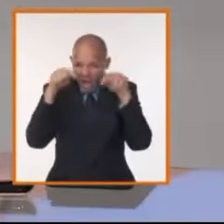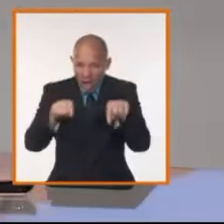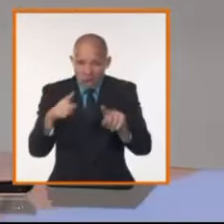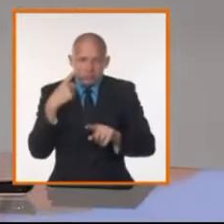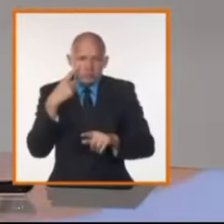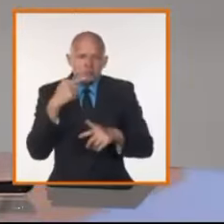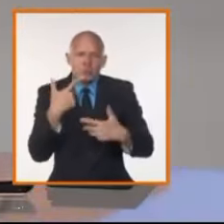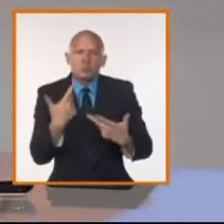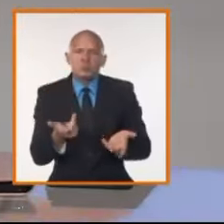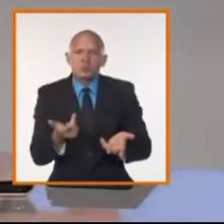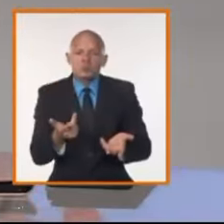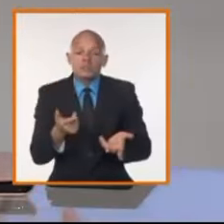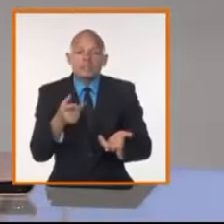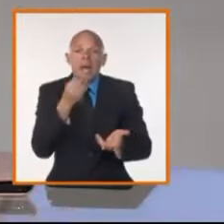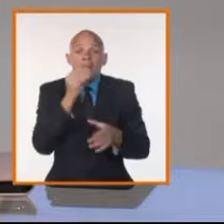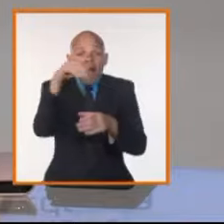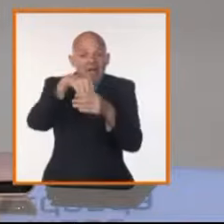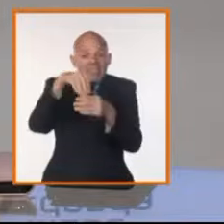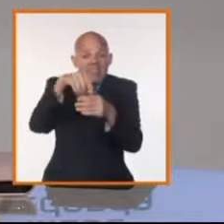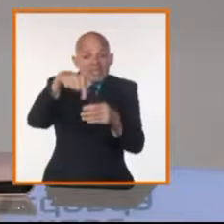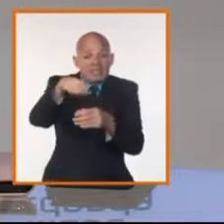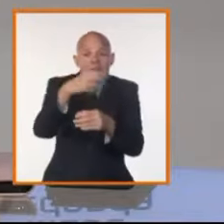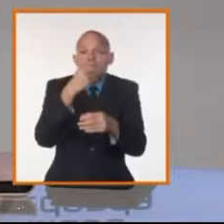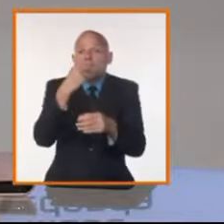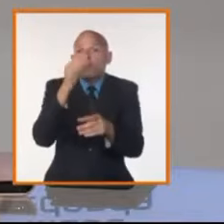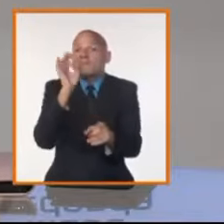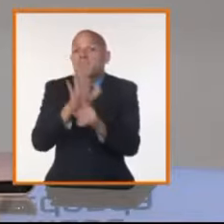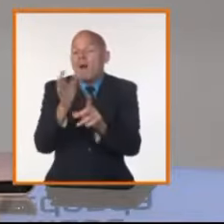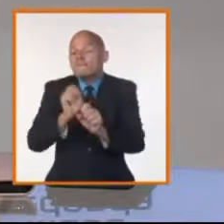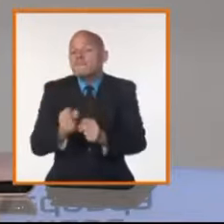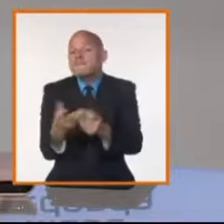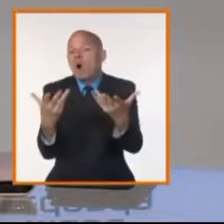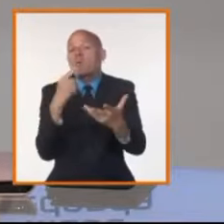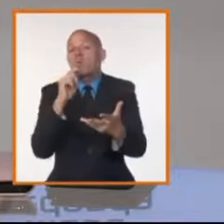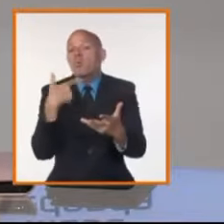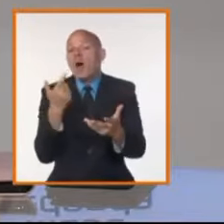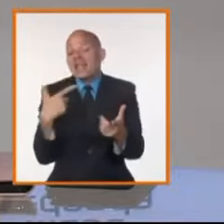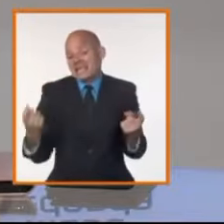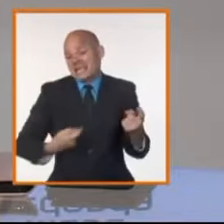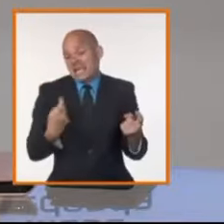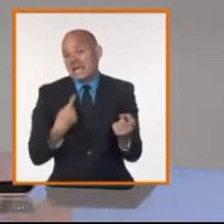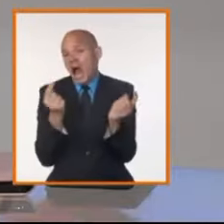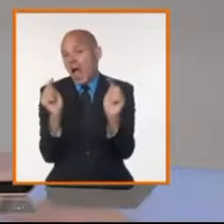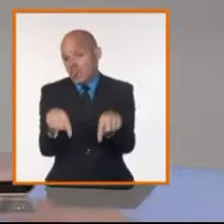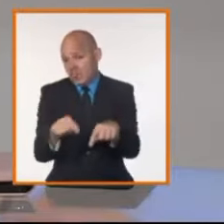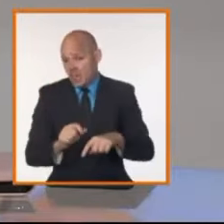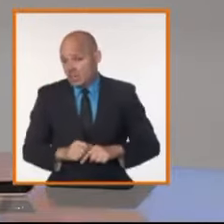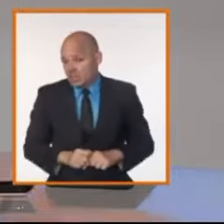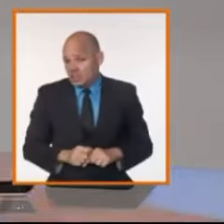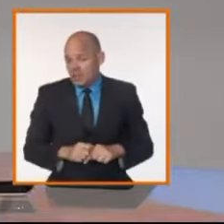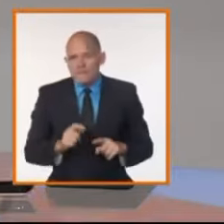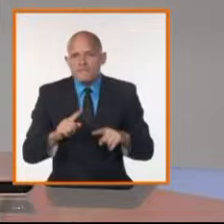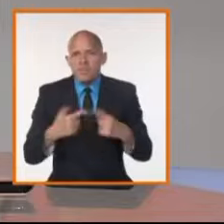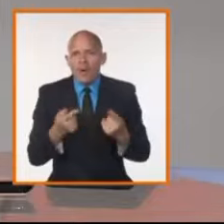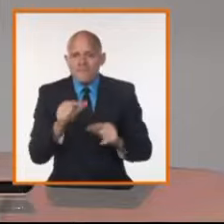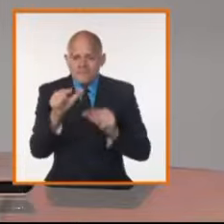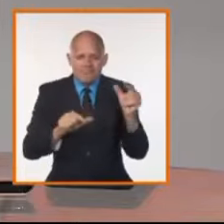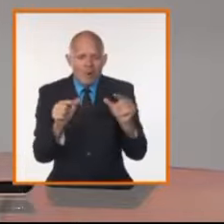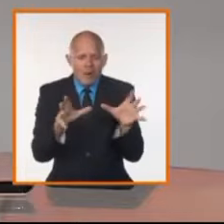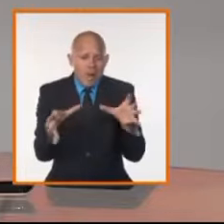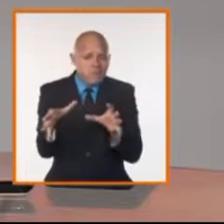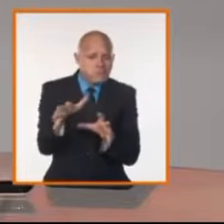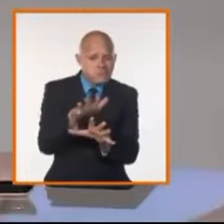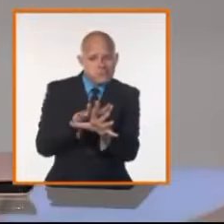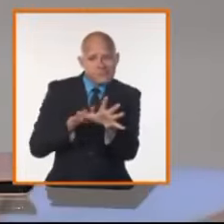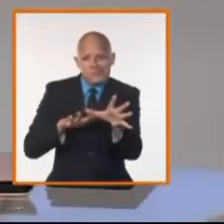incluso Guerra Civil porque obviamente la inestabilidad política creada es eh preocupante en tal